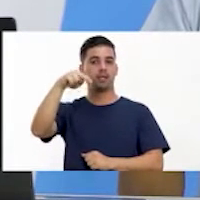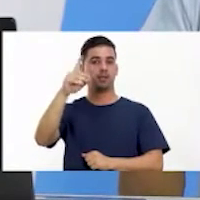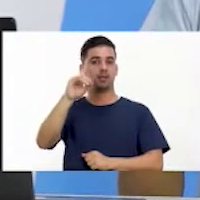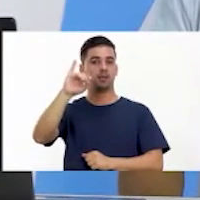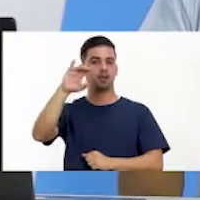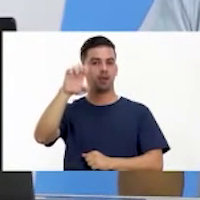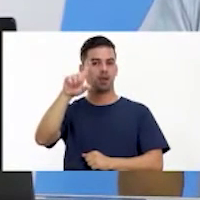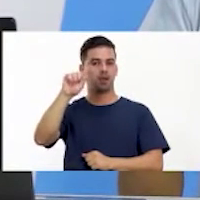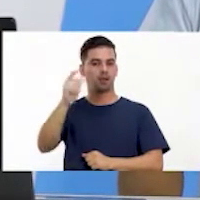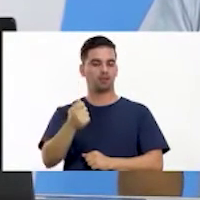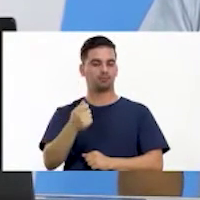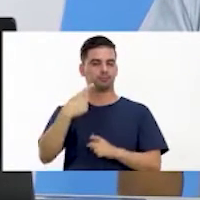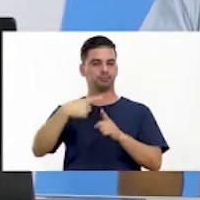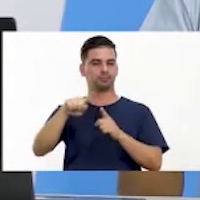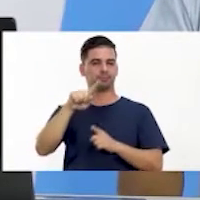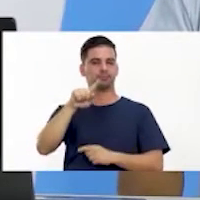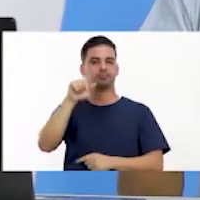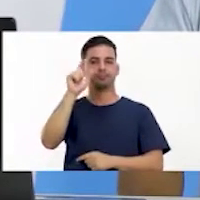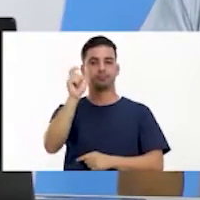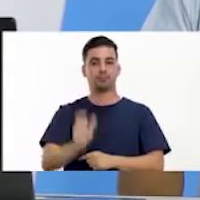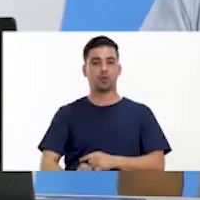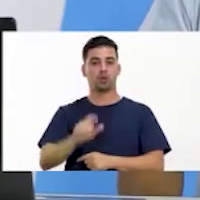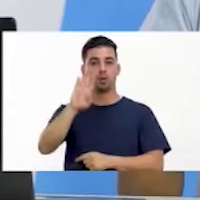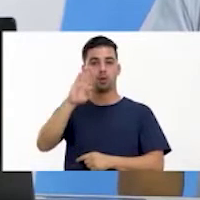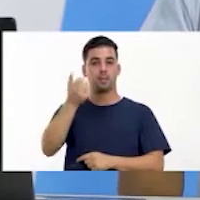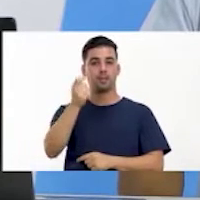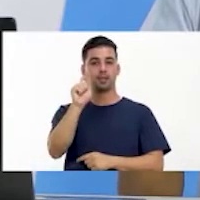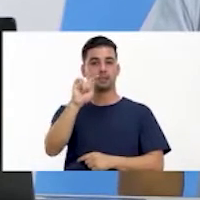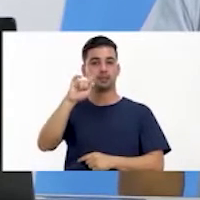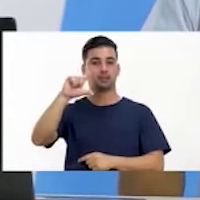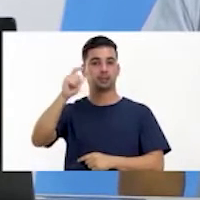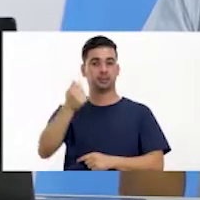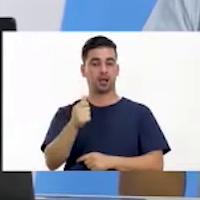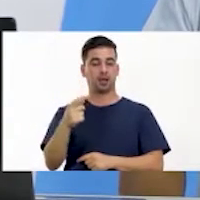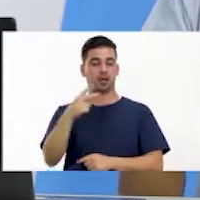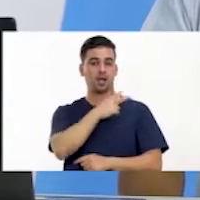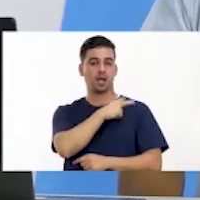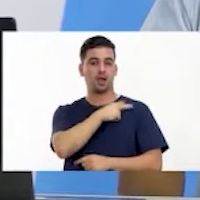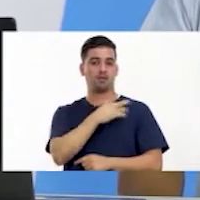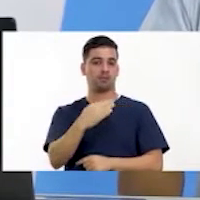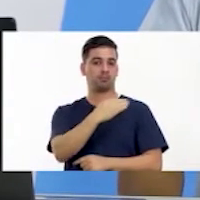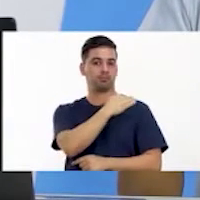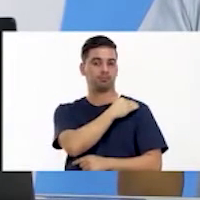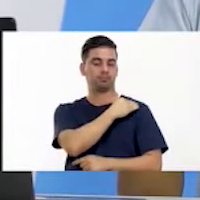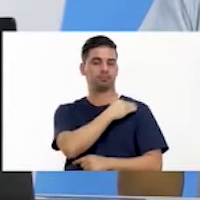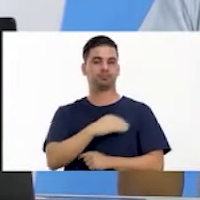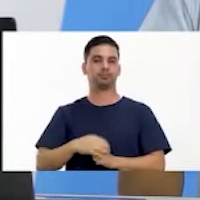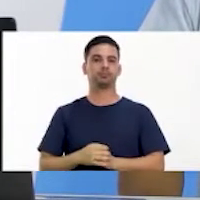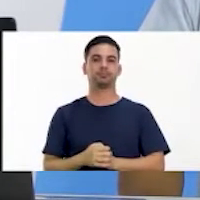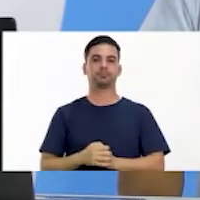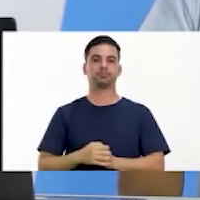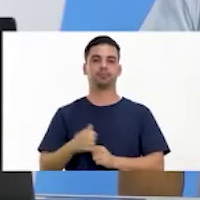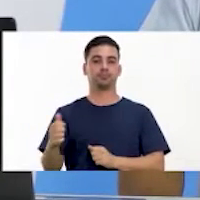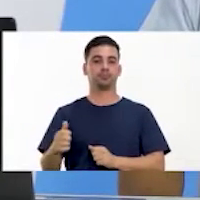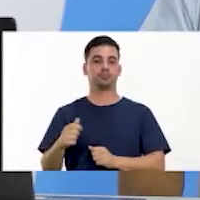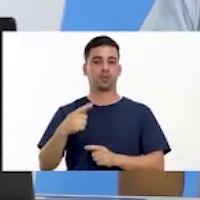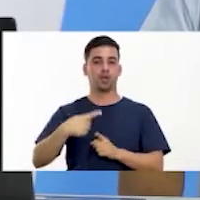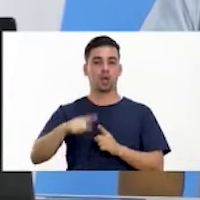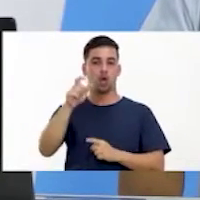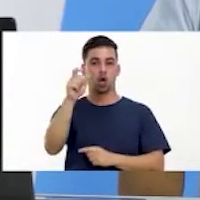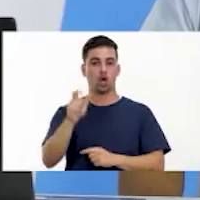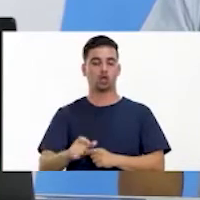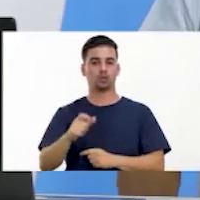Batista como jefe del ejército y el hombre duro de Estados Unidos en Cuba, y Jefferson Caffery, que